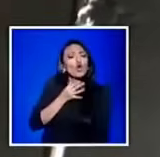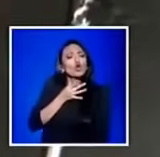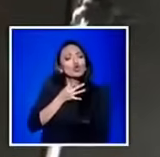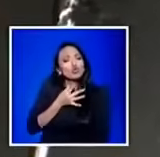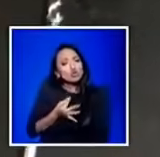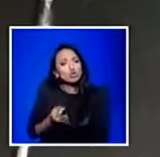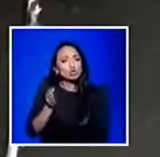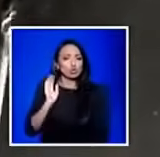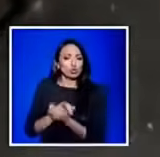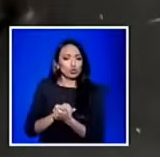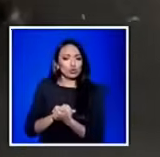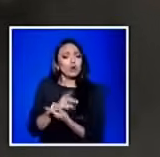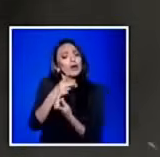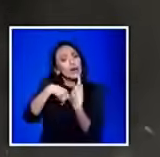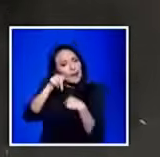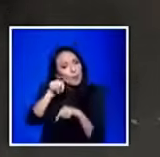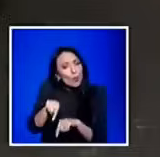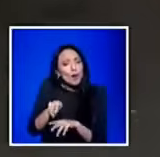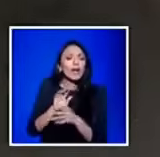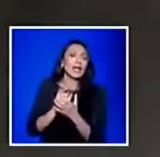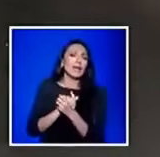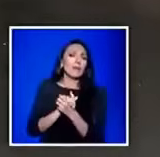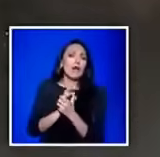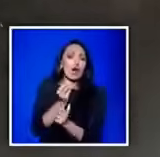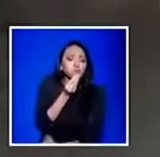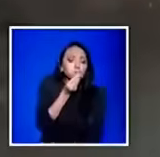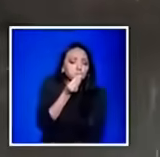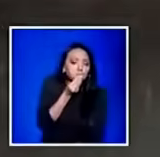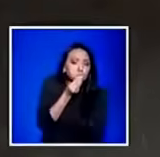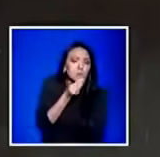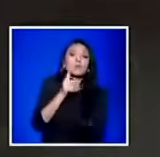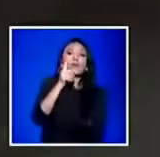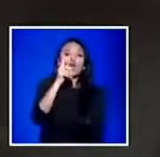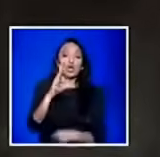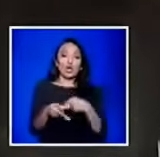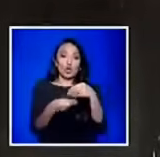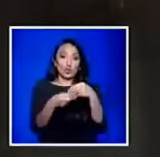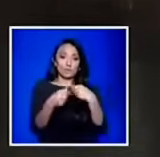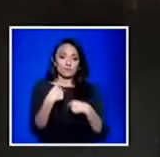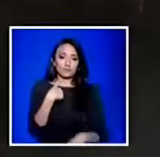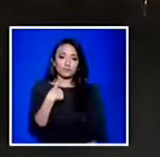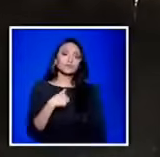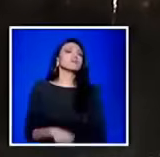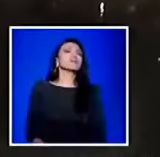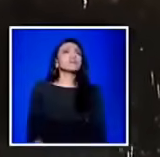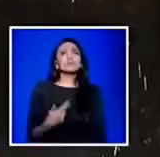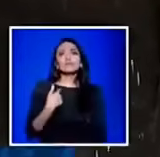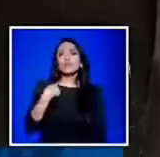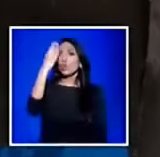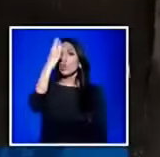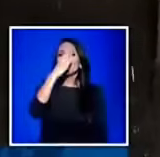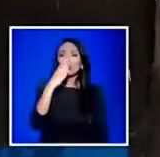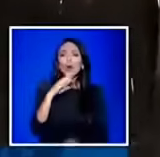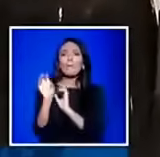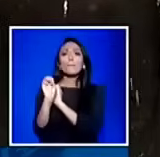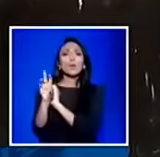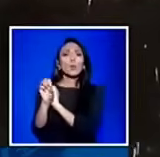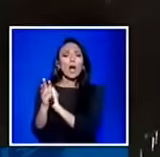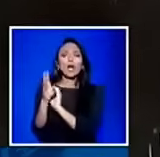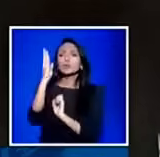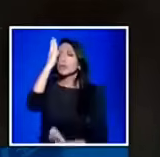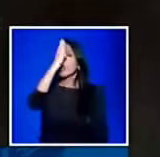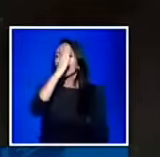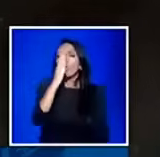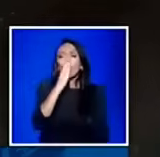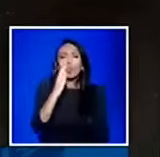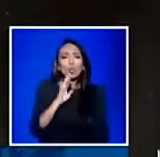que regresen. Bien comiditos. Bien comidos. Le converso algo que yo nunca hice propaganda en ningún medio de